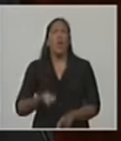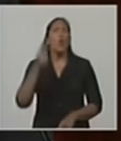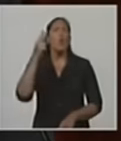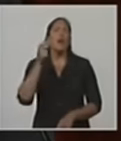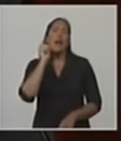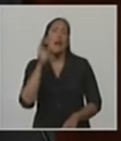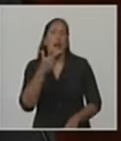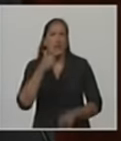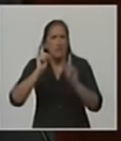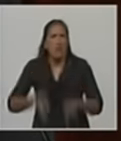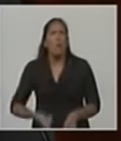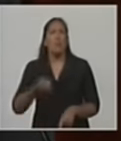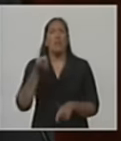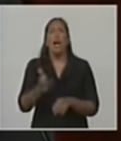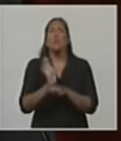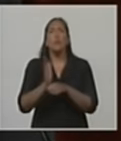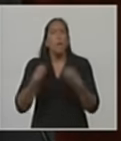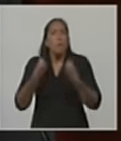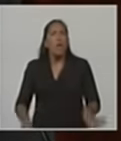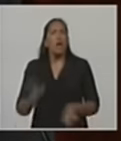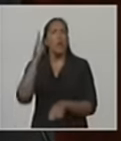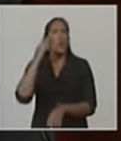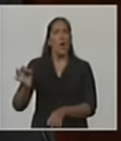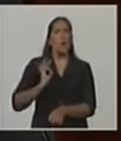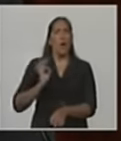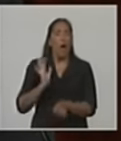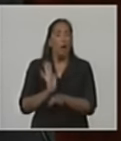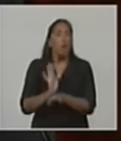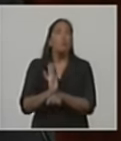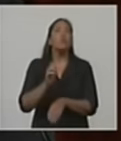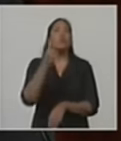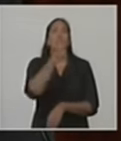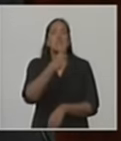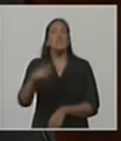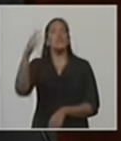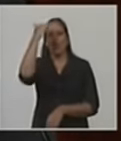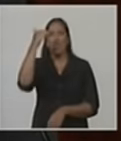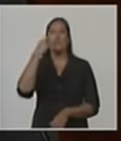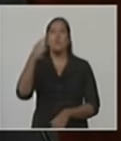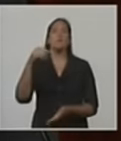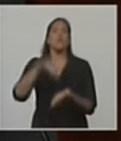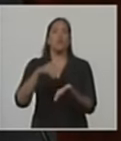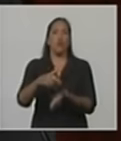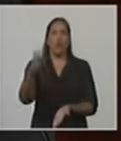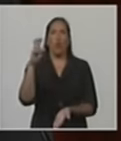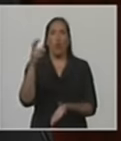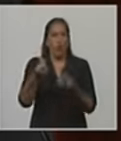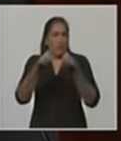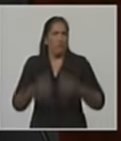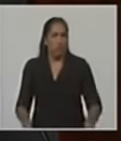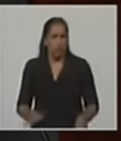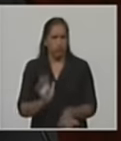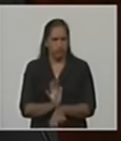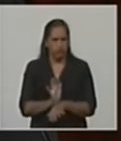que significa una pérdida de 115 mil millones de dólares. Y como si eso